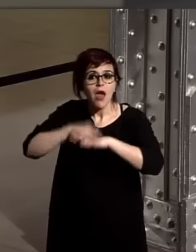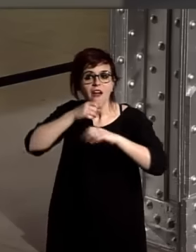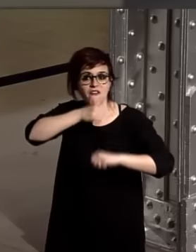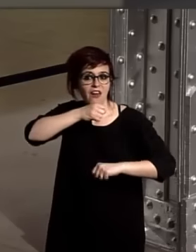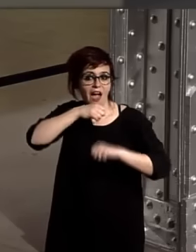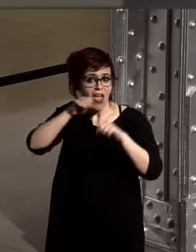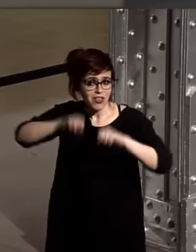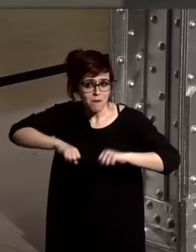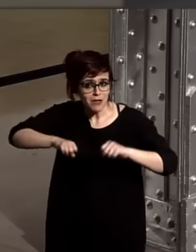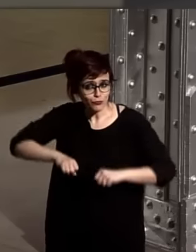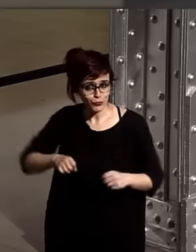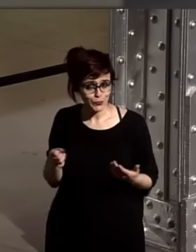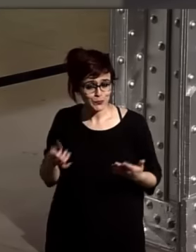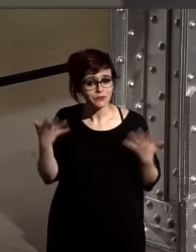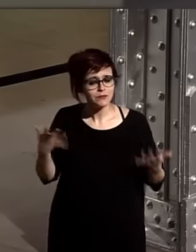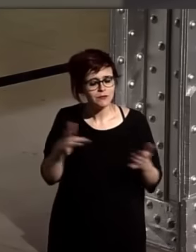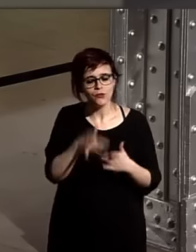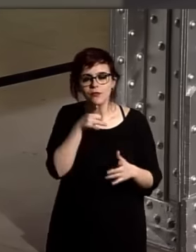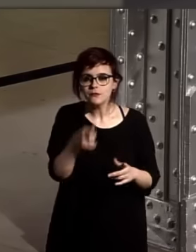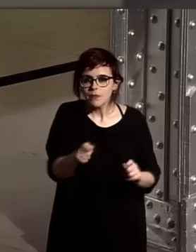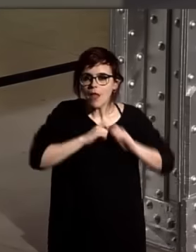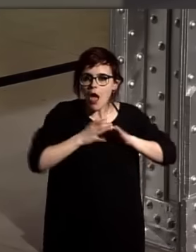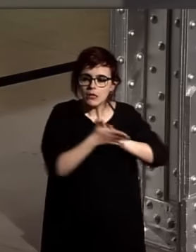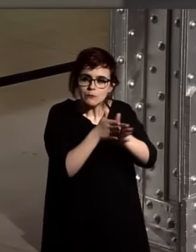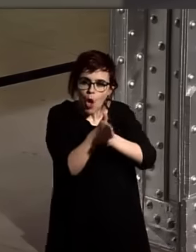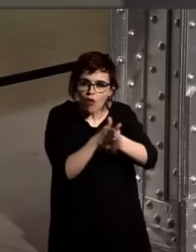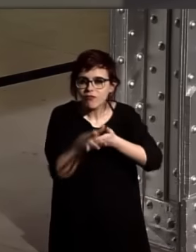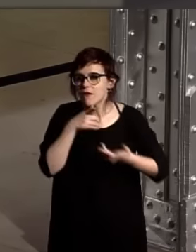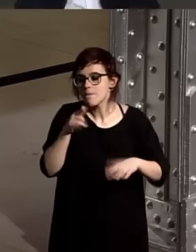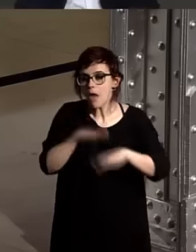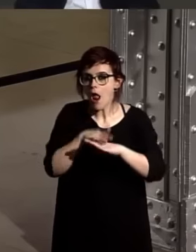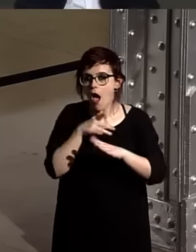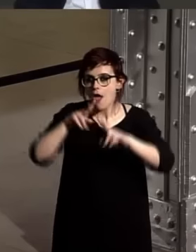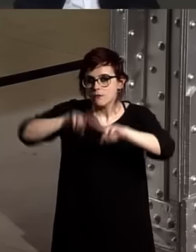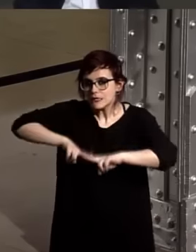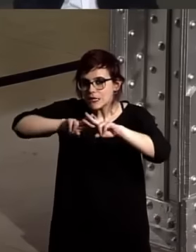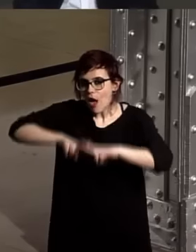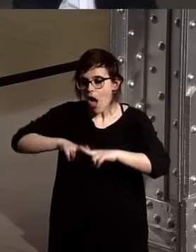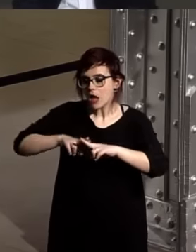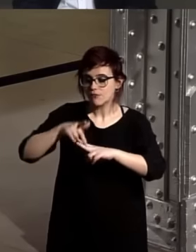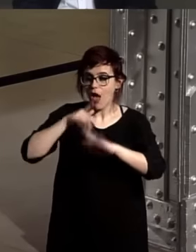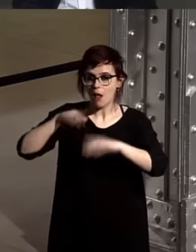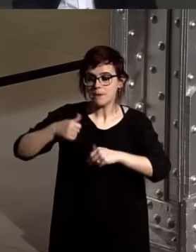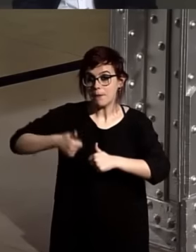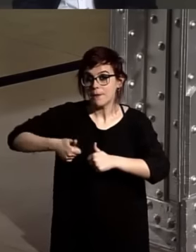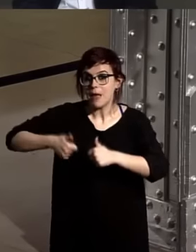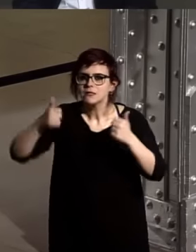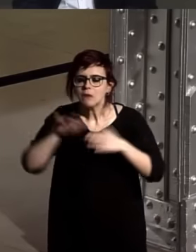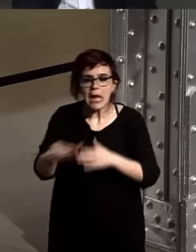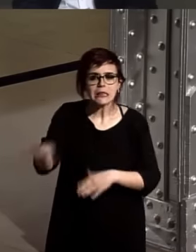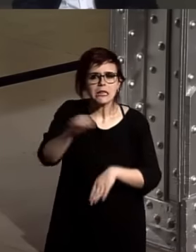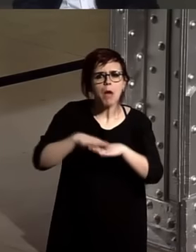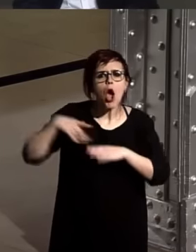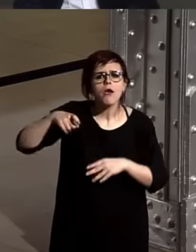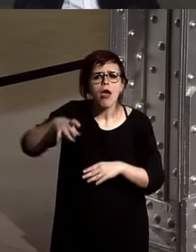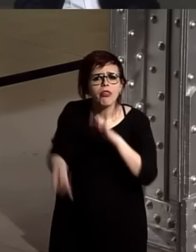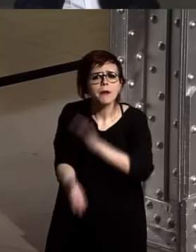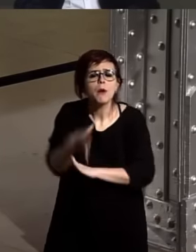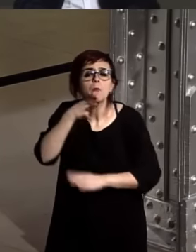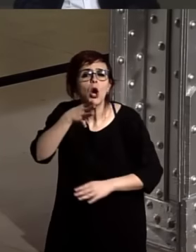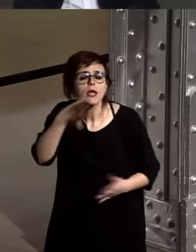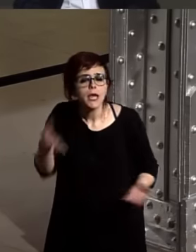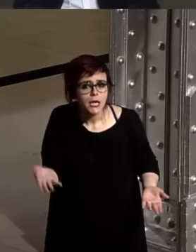envejecimiento Y entonces es lo que ha motivado mi mi carrera investigadora intentar entender Por qué se produce el cáncer que no